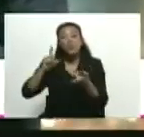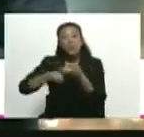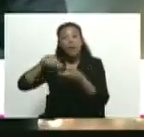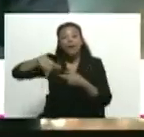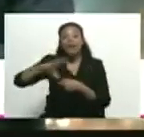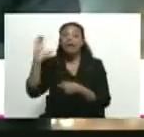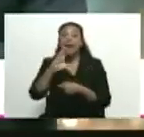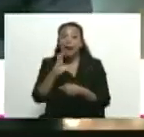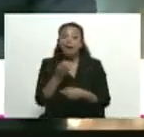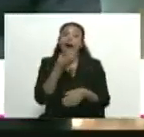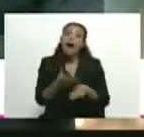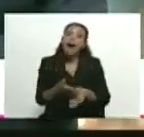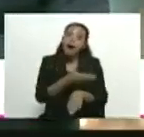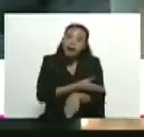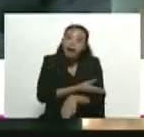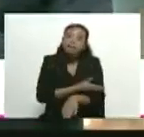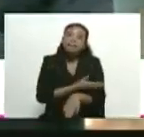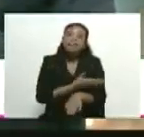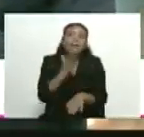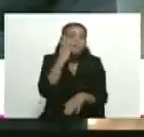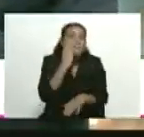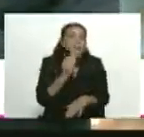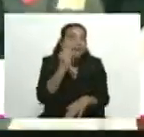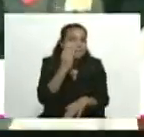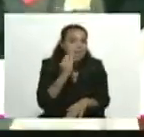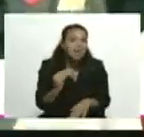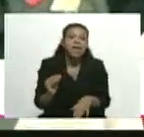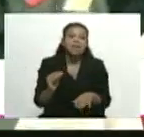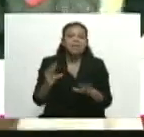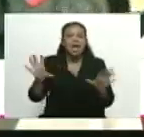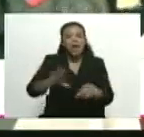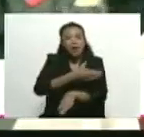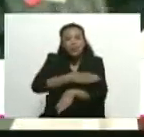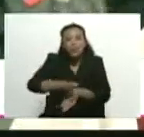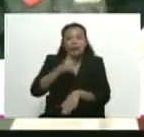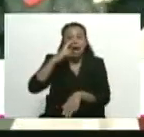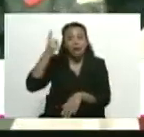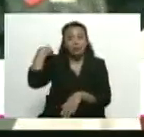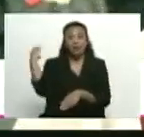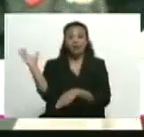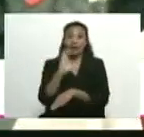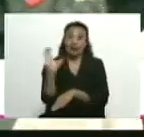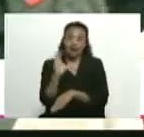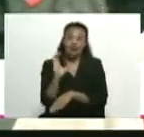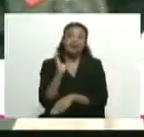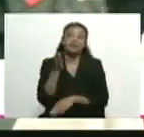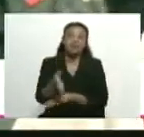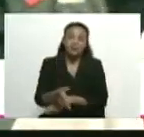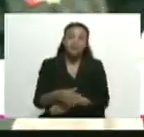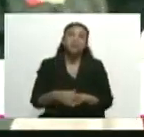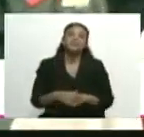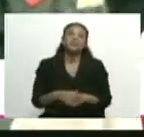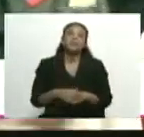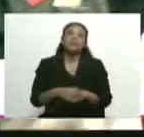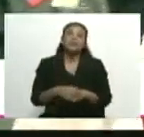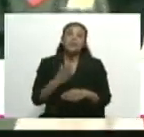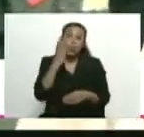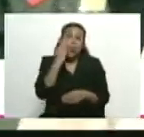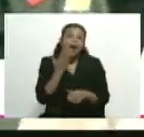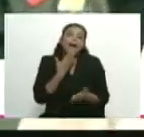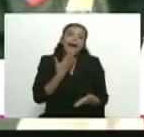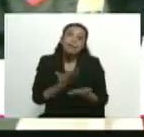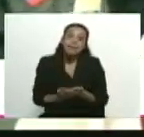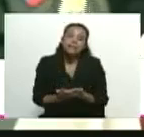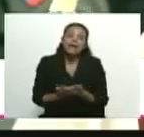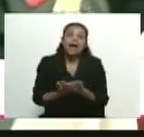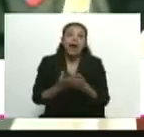bueno, antes de decirle mi experiencia en el concierto de ayer, que también estuve en el de Caracas, agradecerle